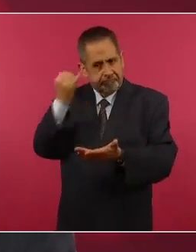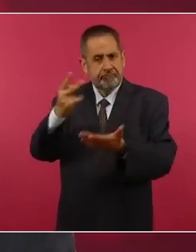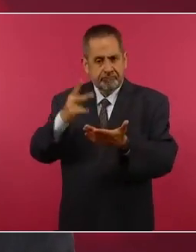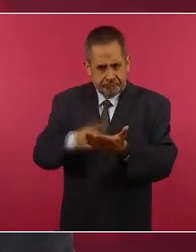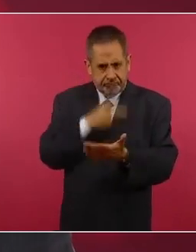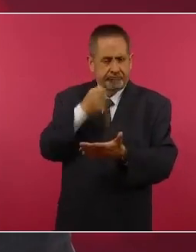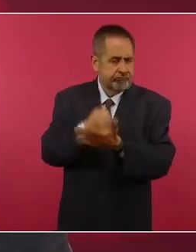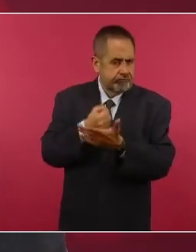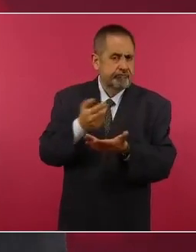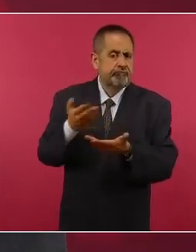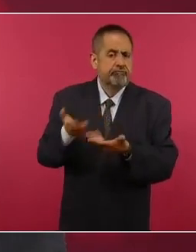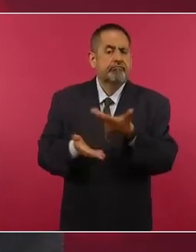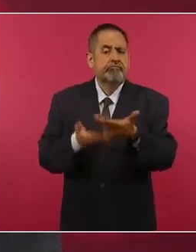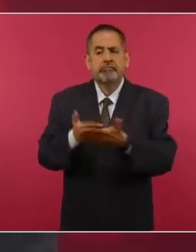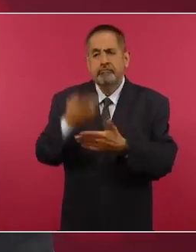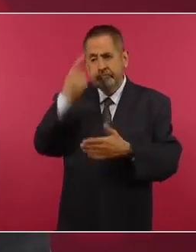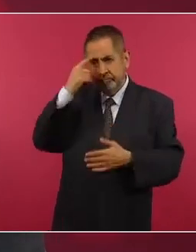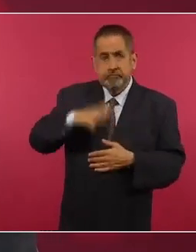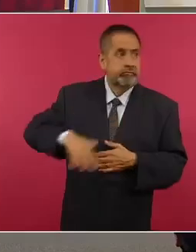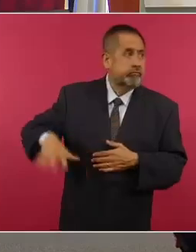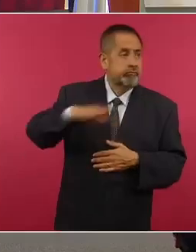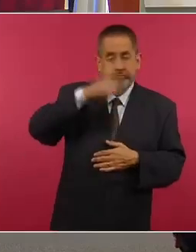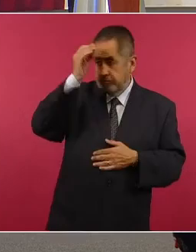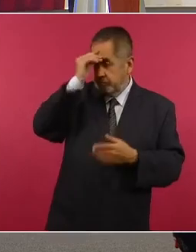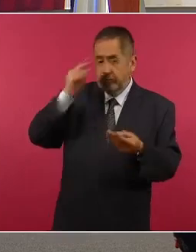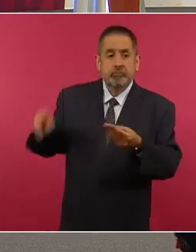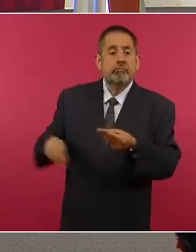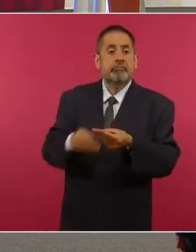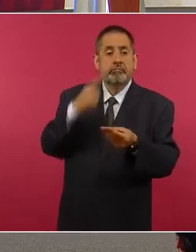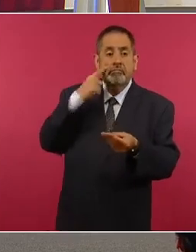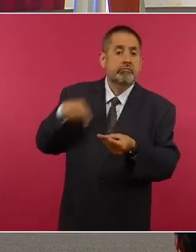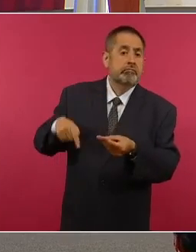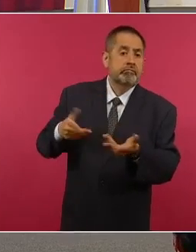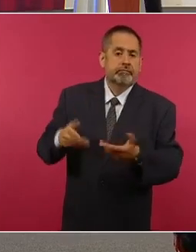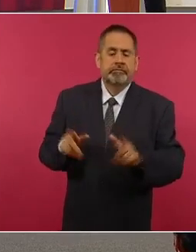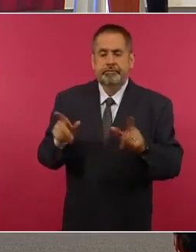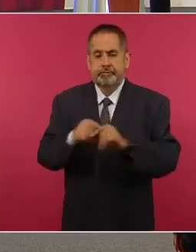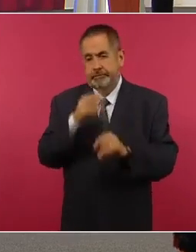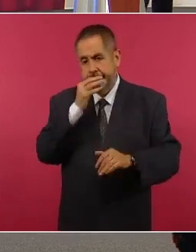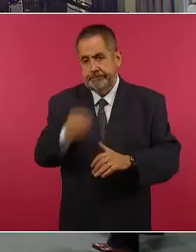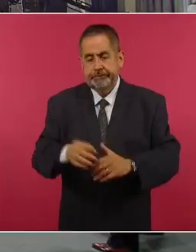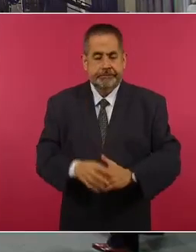para tomar en cuenta la opinión de los ciudadanos. Es cuanto.